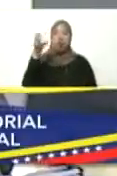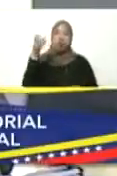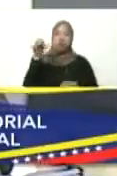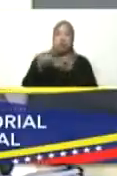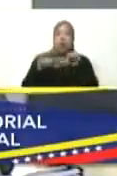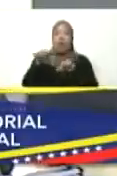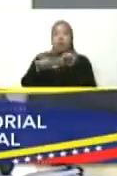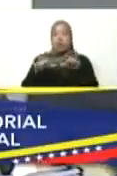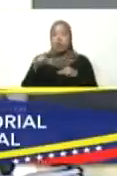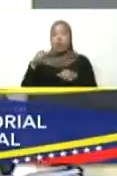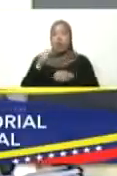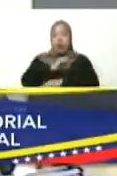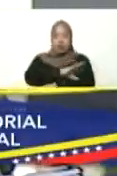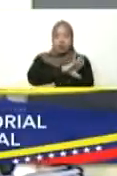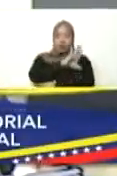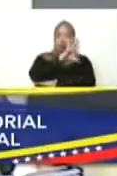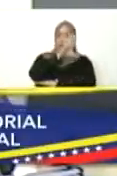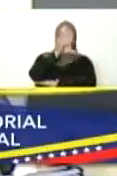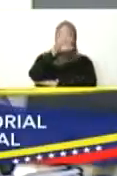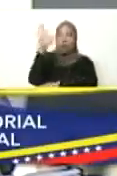aquel 5 de marzo 2013,